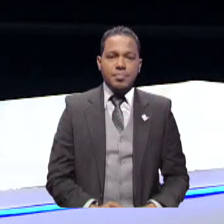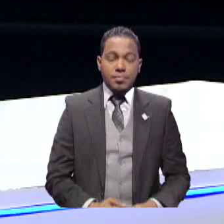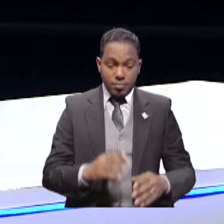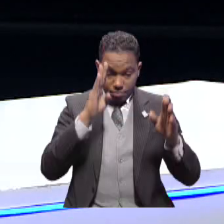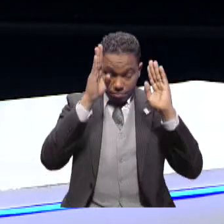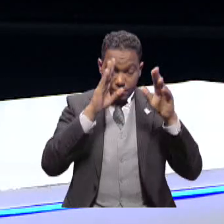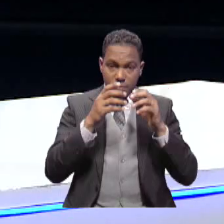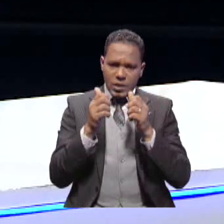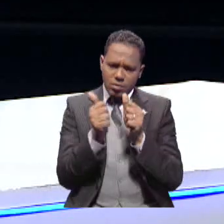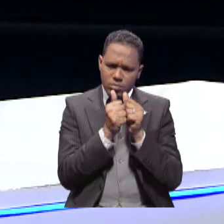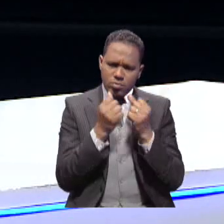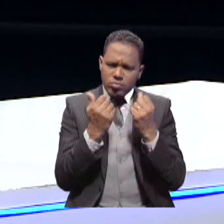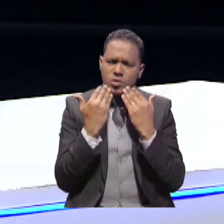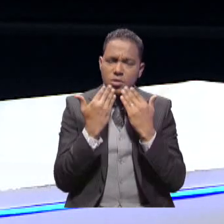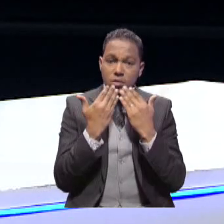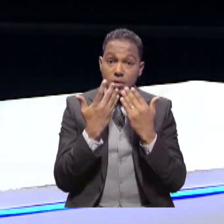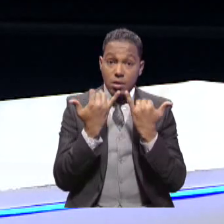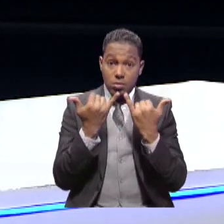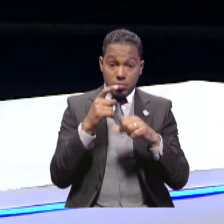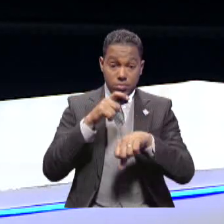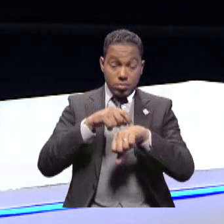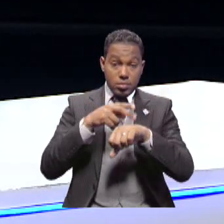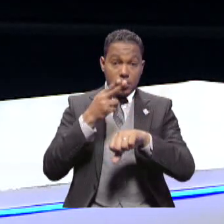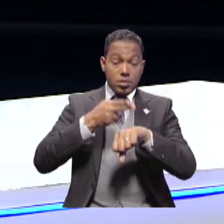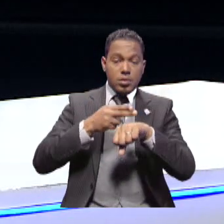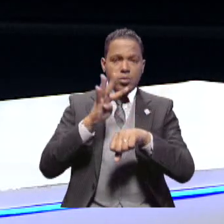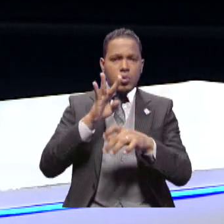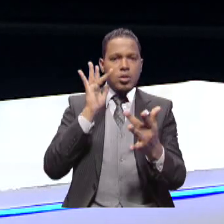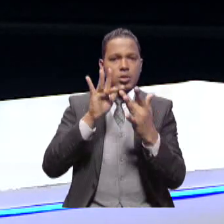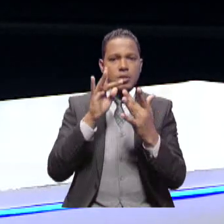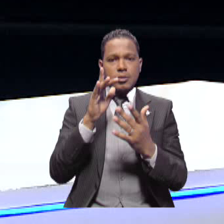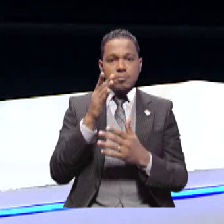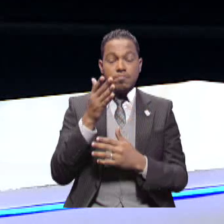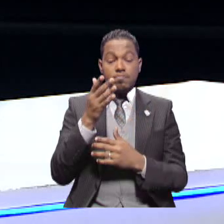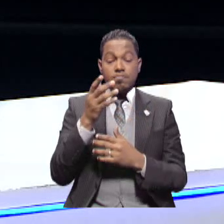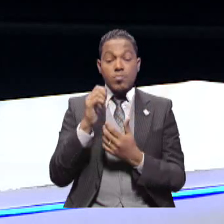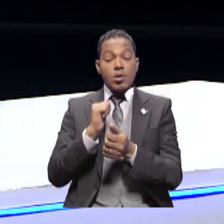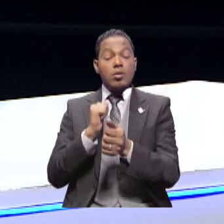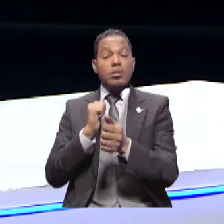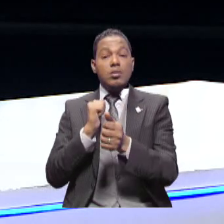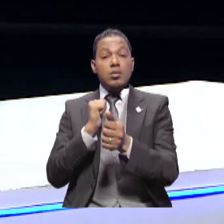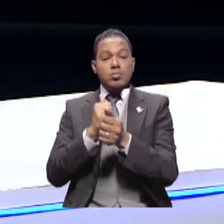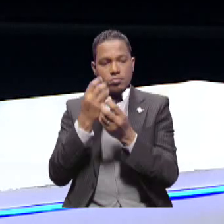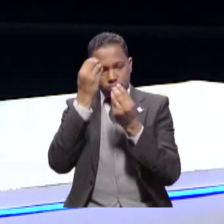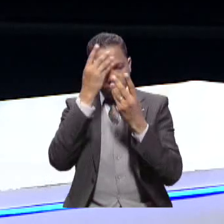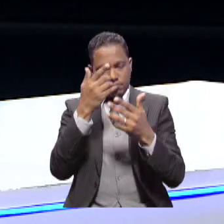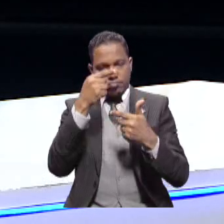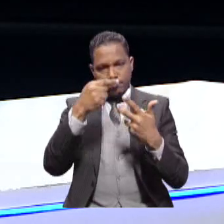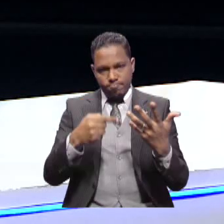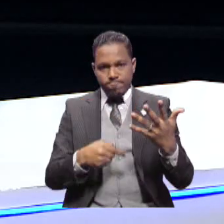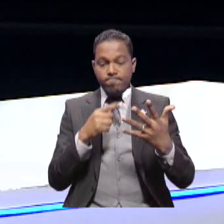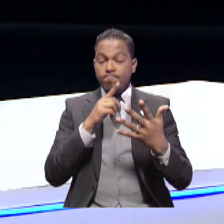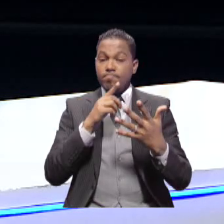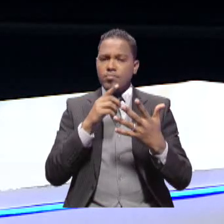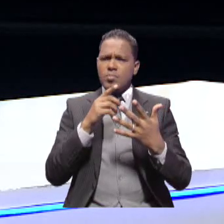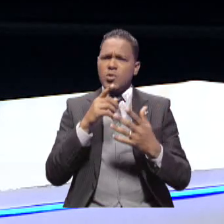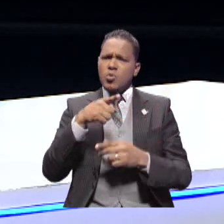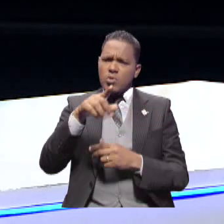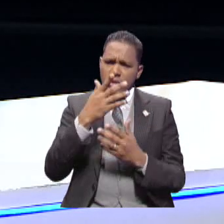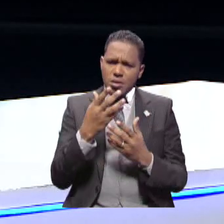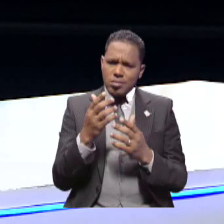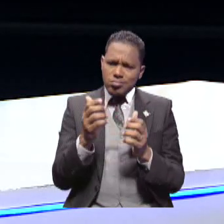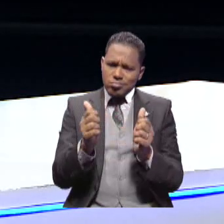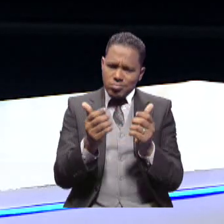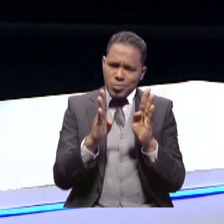Hola Gracias por acompañarnos a esta hora de la tarde el 4ro conecta con una actualización informativa Qué gusto que están con